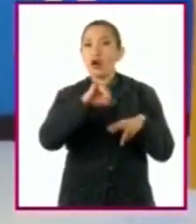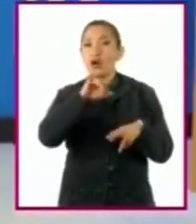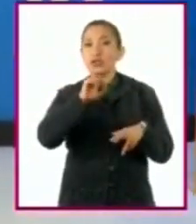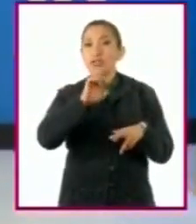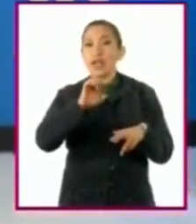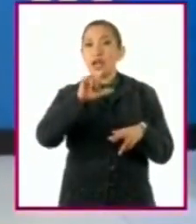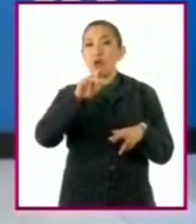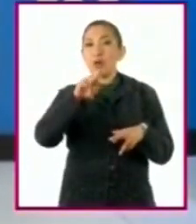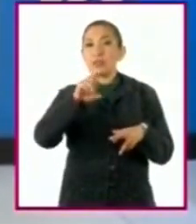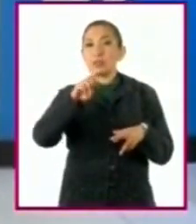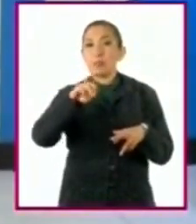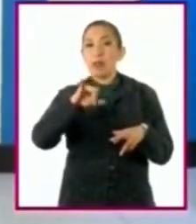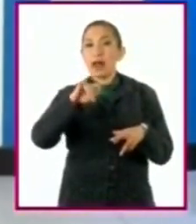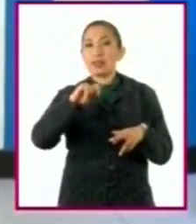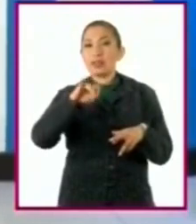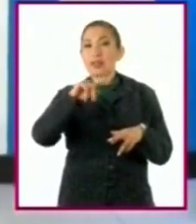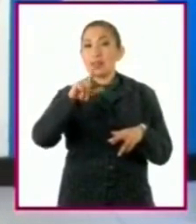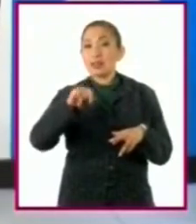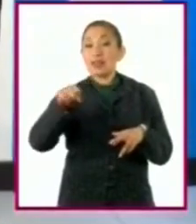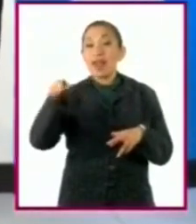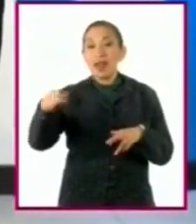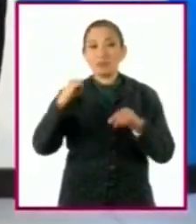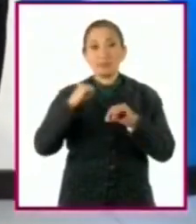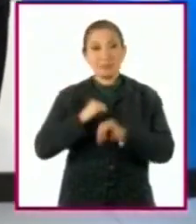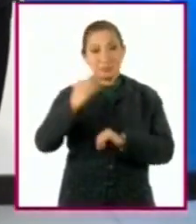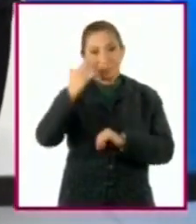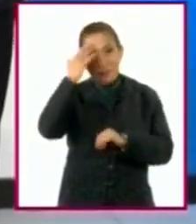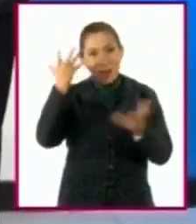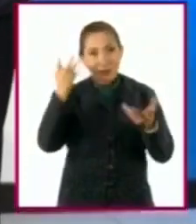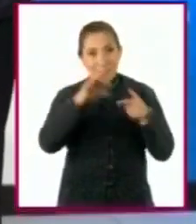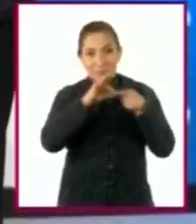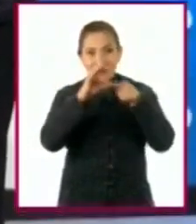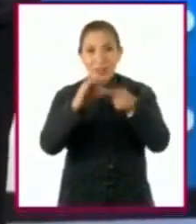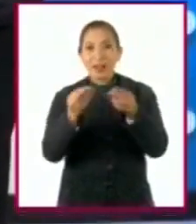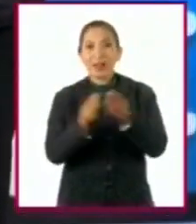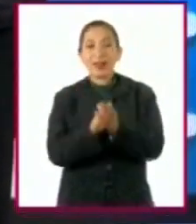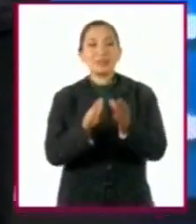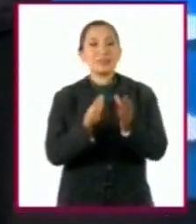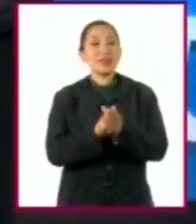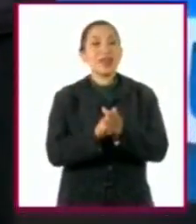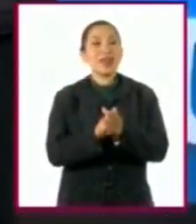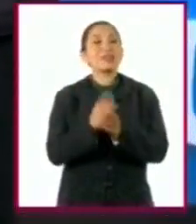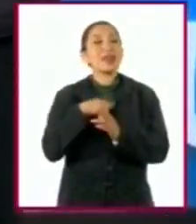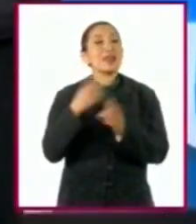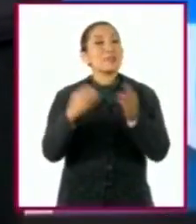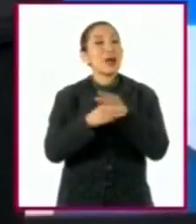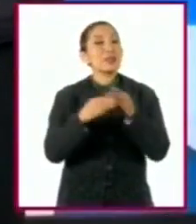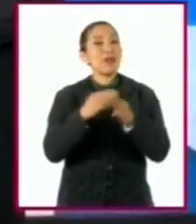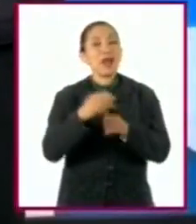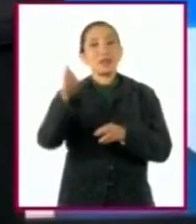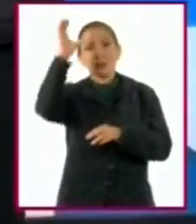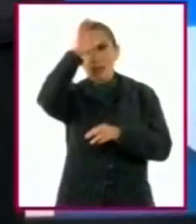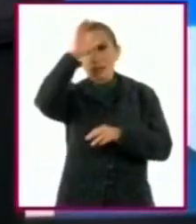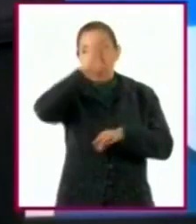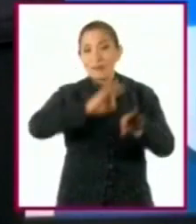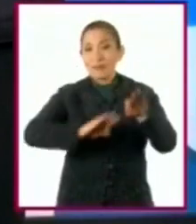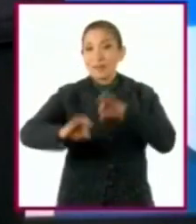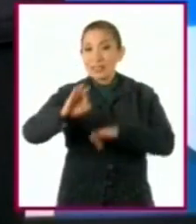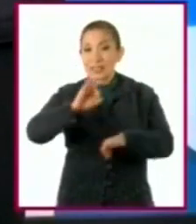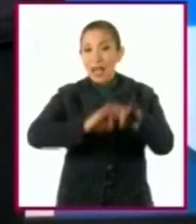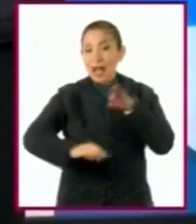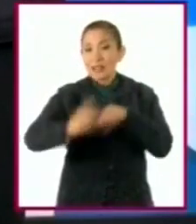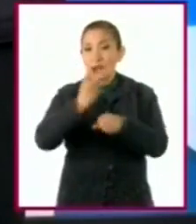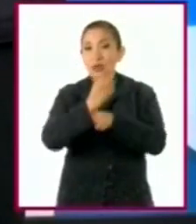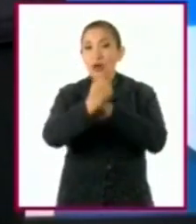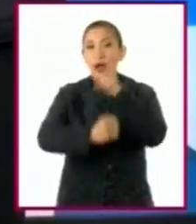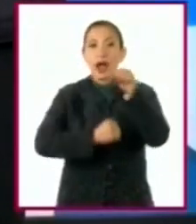Luis Ramírez Martínez, quien será el encargado de guiarnos en esta clase de la asignatura de Ciencias Física de